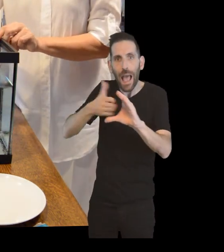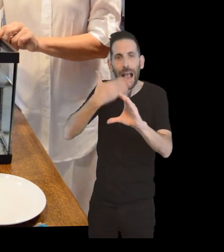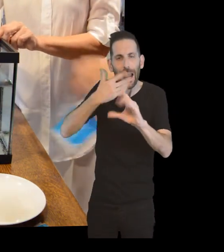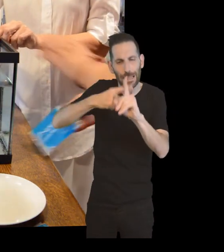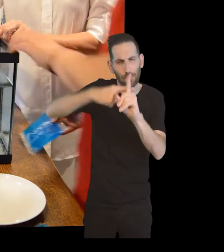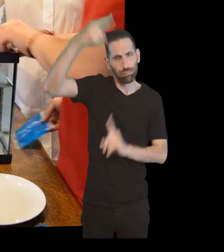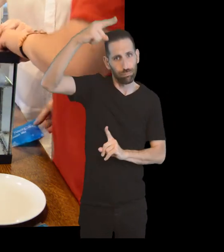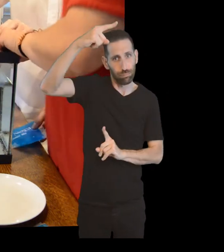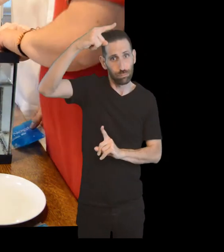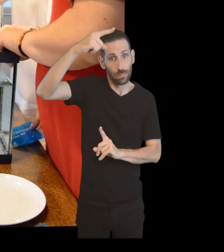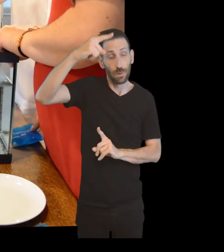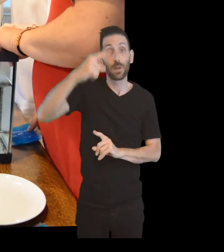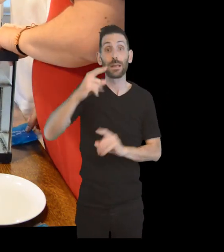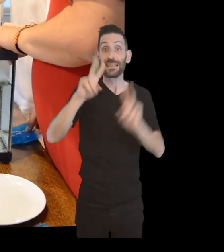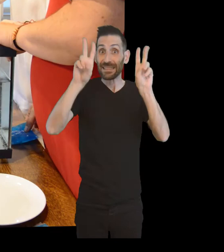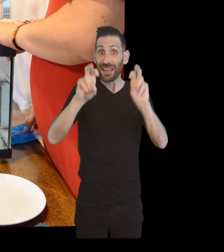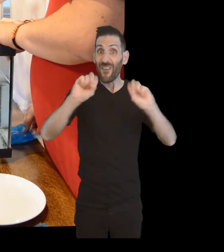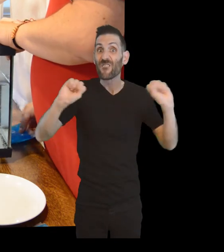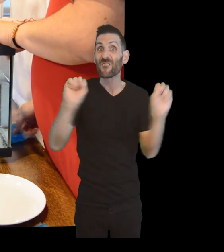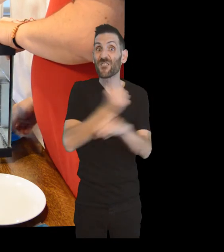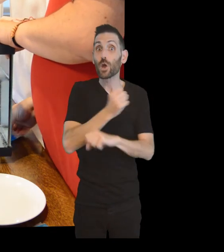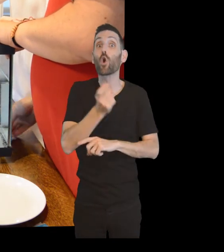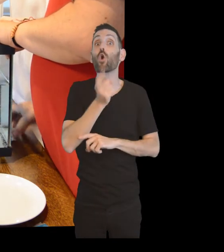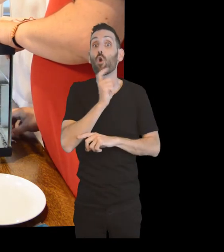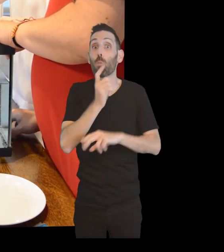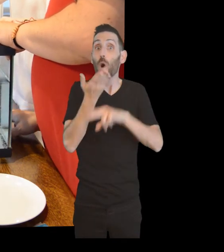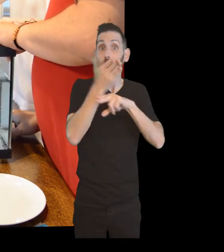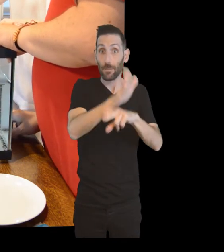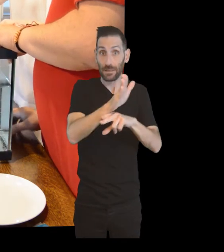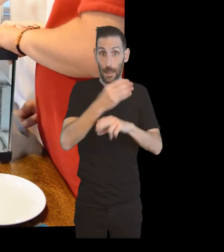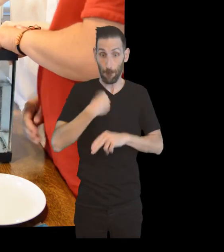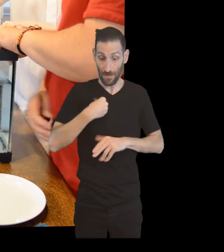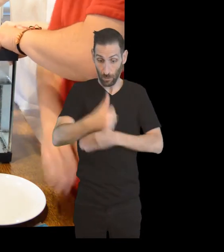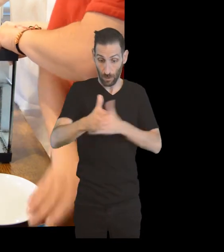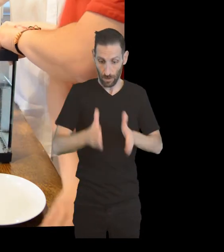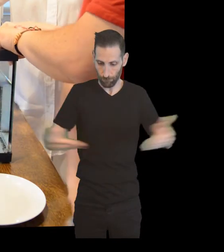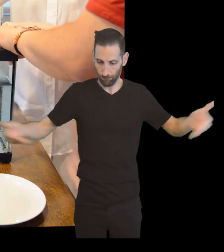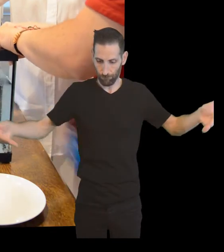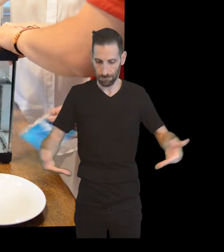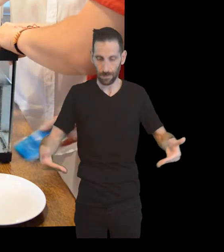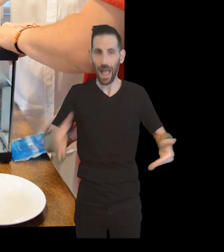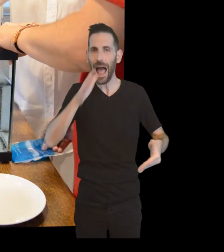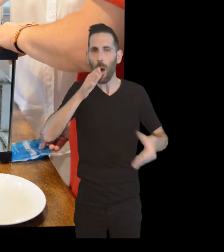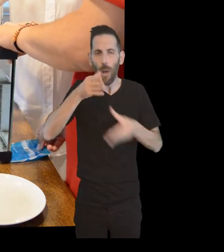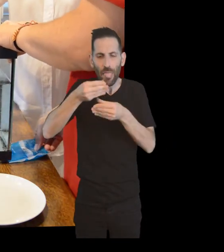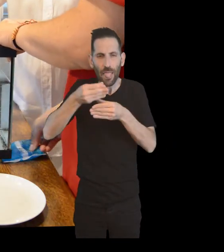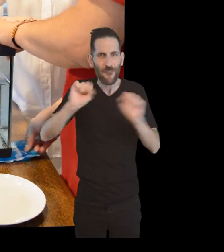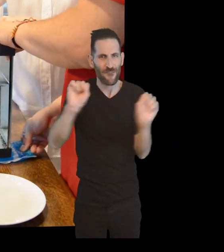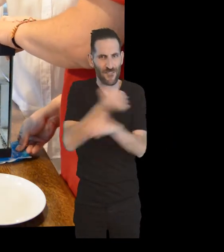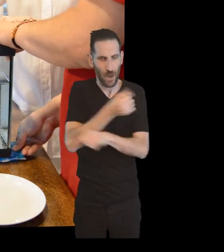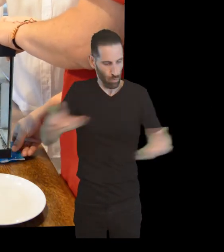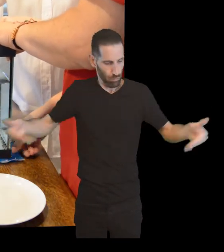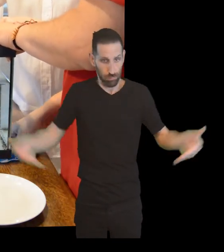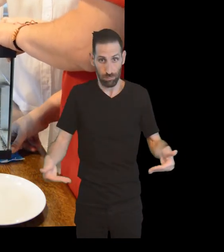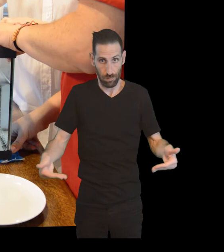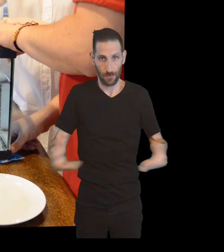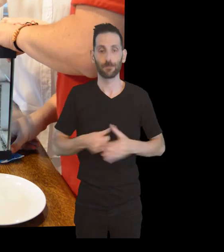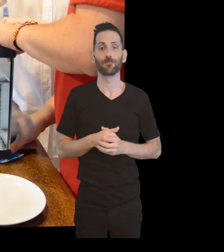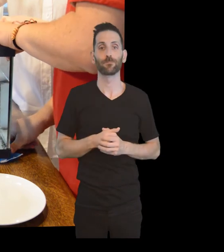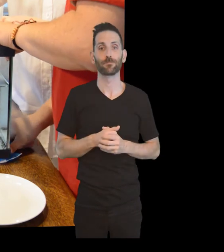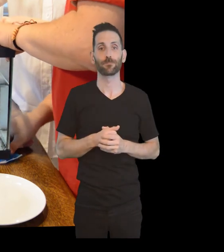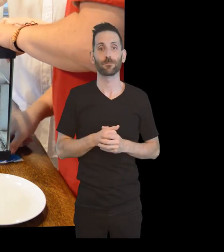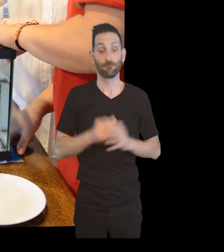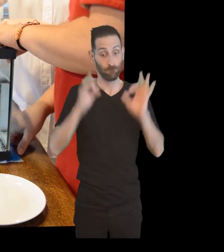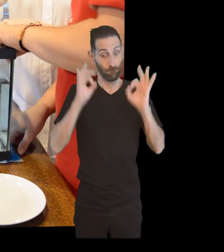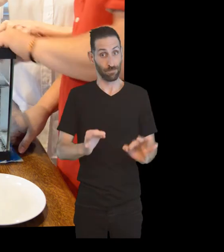atopa a maior temperatura. Para representar as zonas de maior temperatura, colocaremos nos extremos estas bolsas de xel frío.